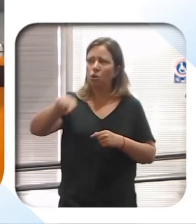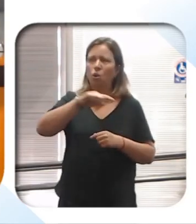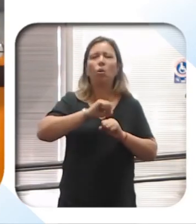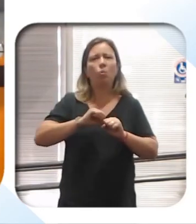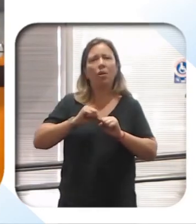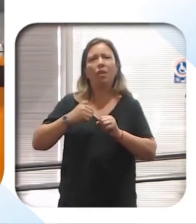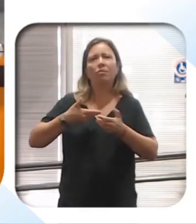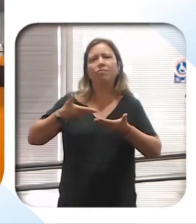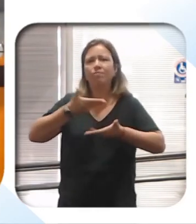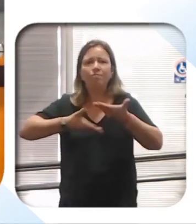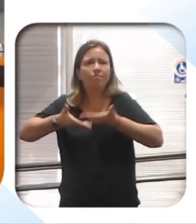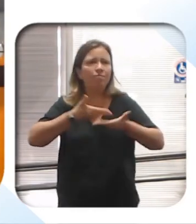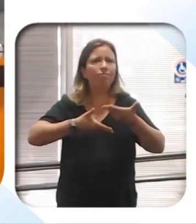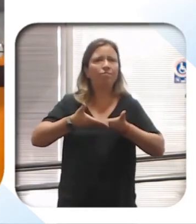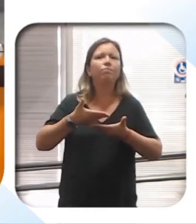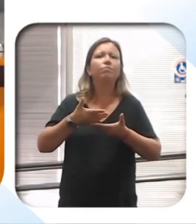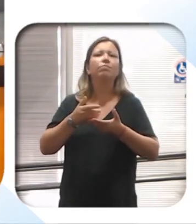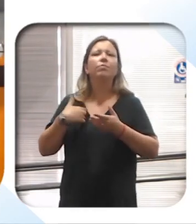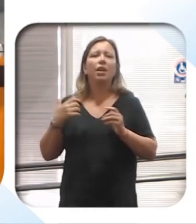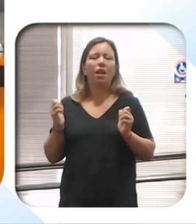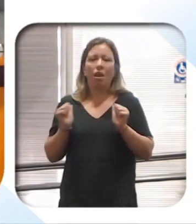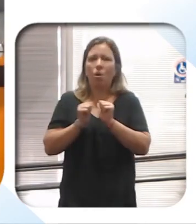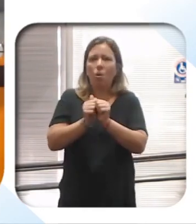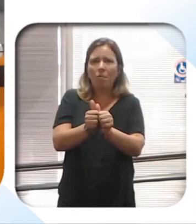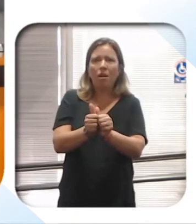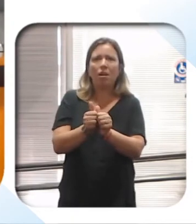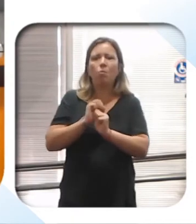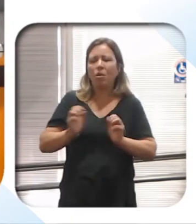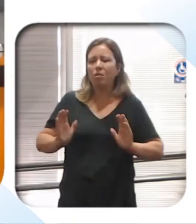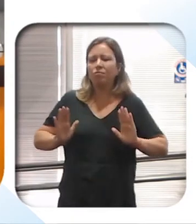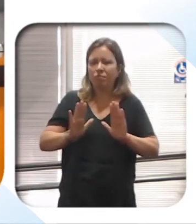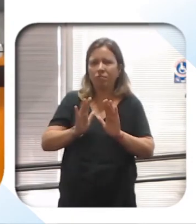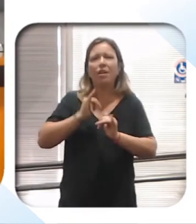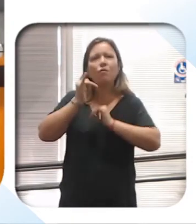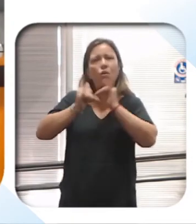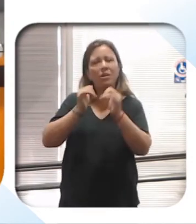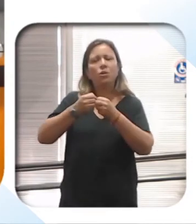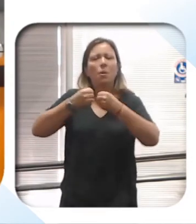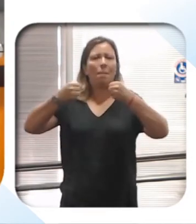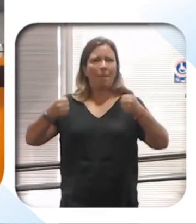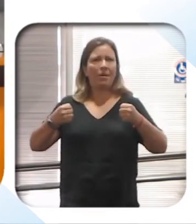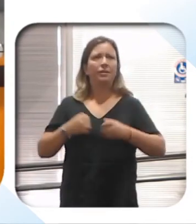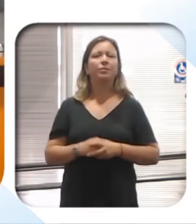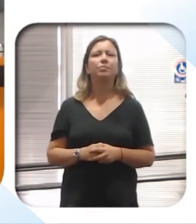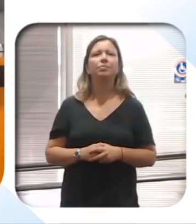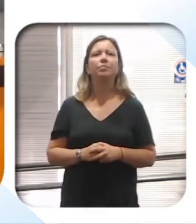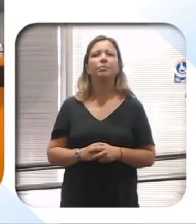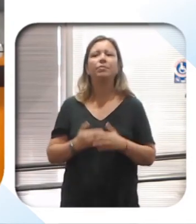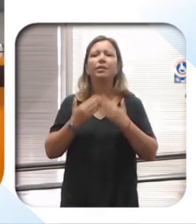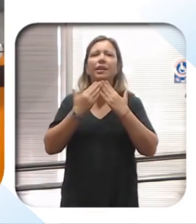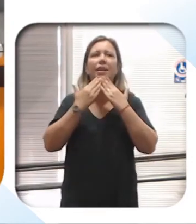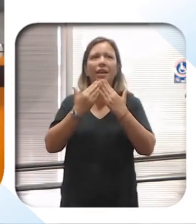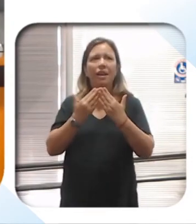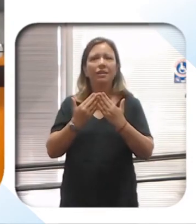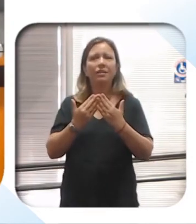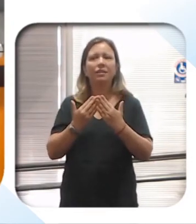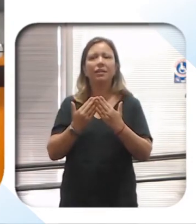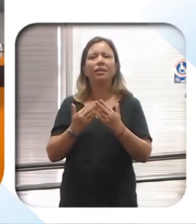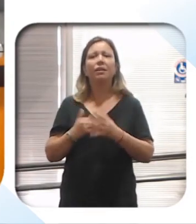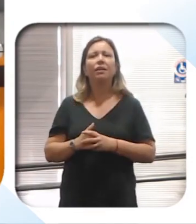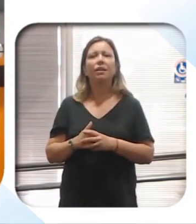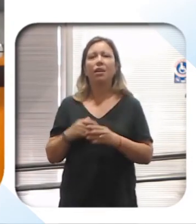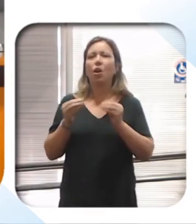vamos a construir y vamos a acompañarnos, vamos a formar y vamos a desarrollar. Agradezco a la